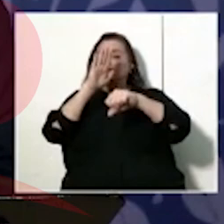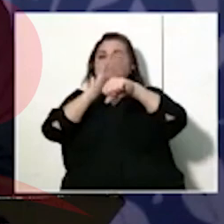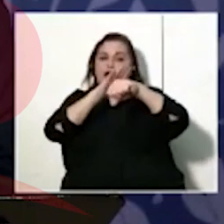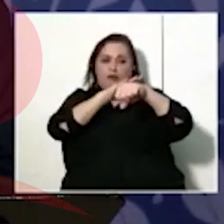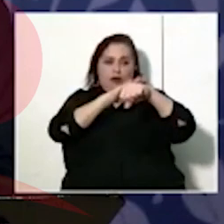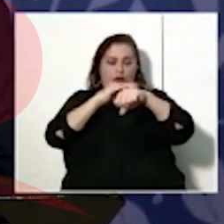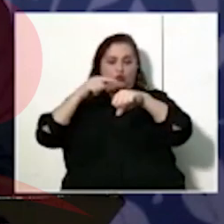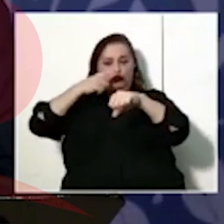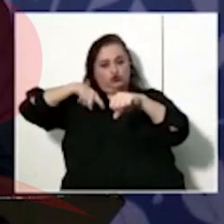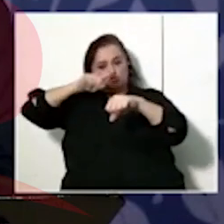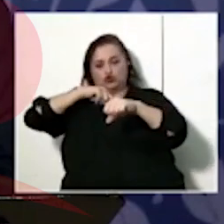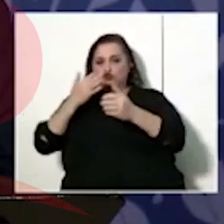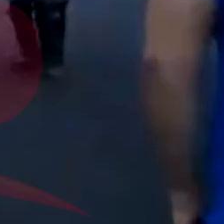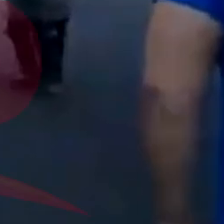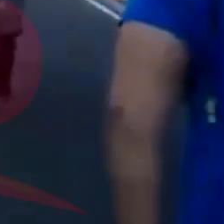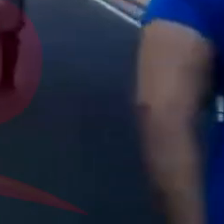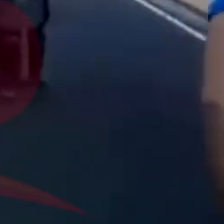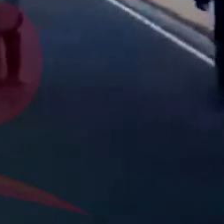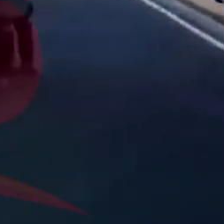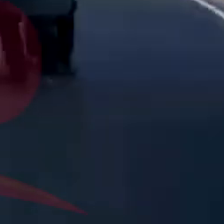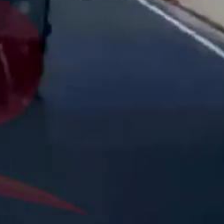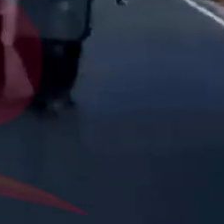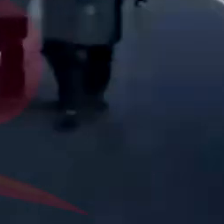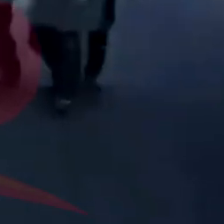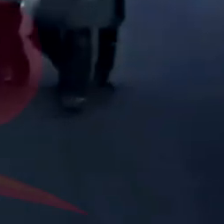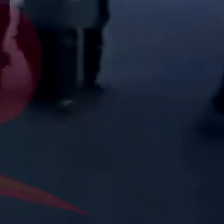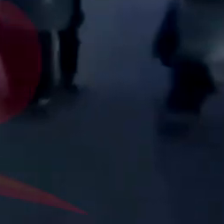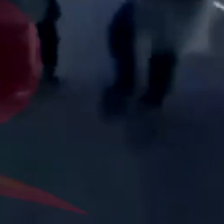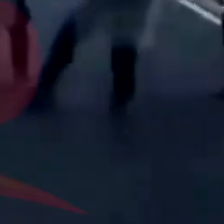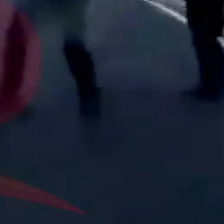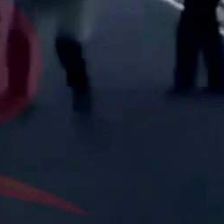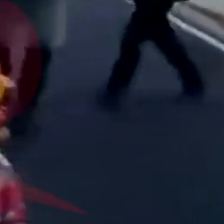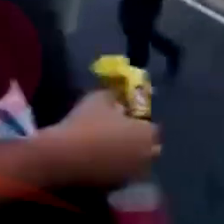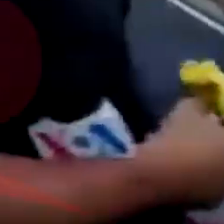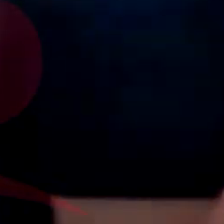que hemos planteado. Para Noticias 12, Gabriela Solórzano.